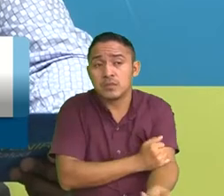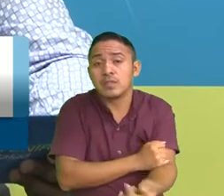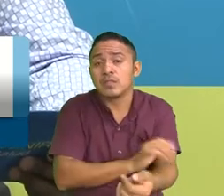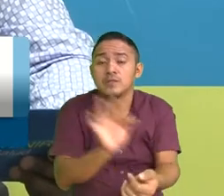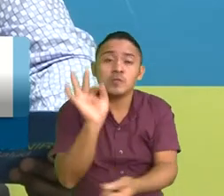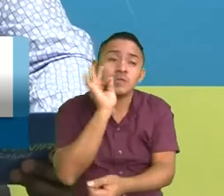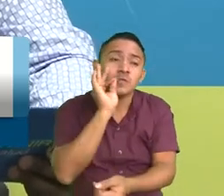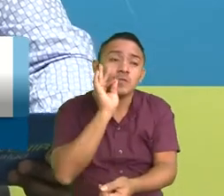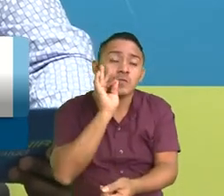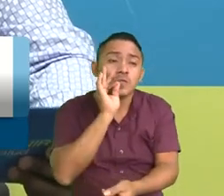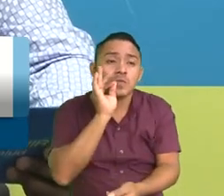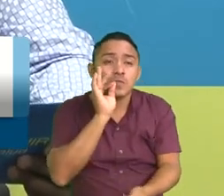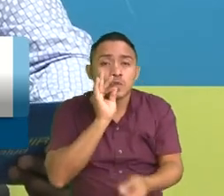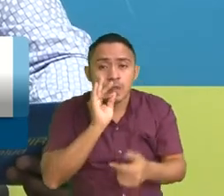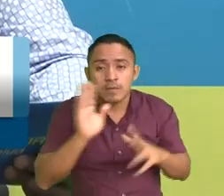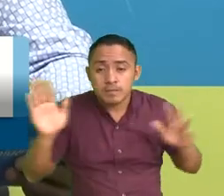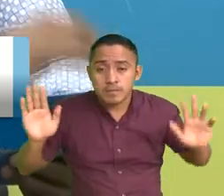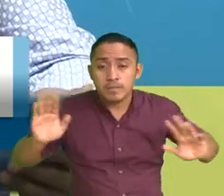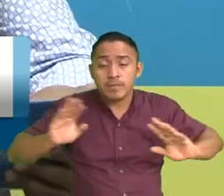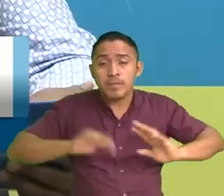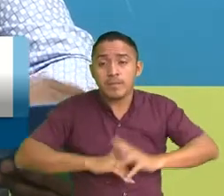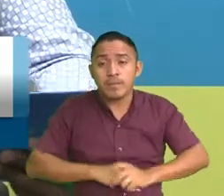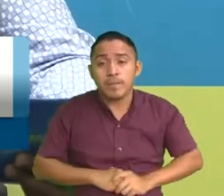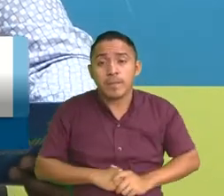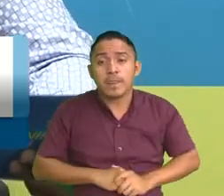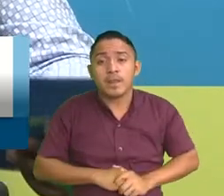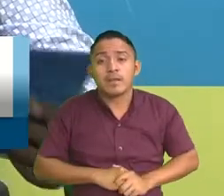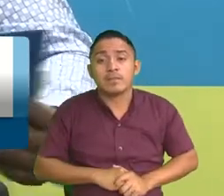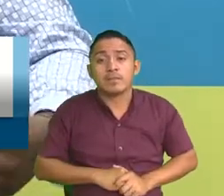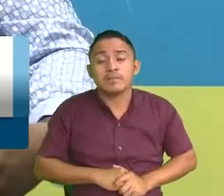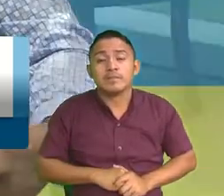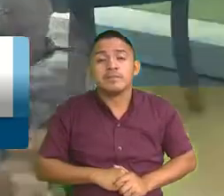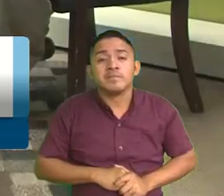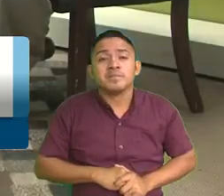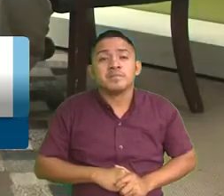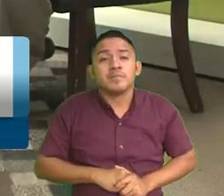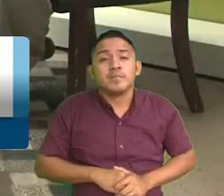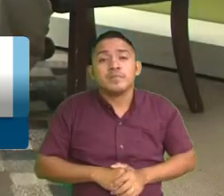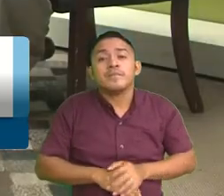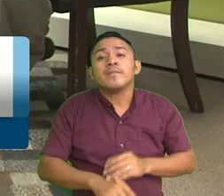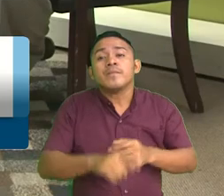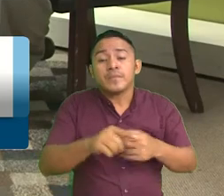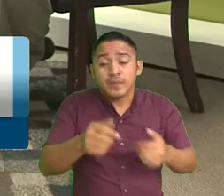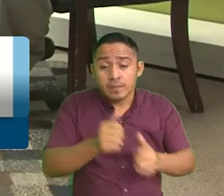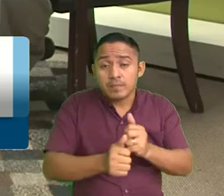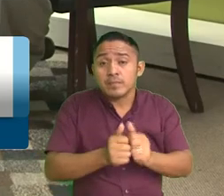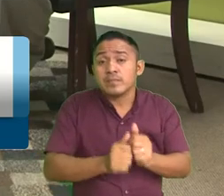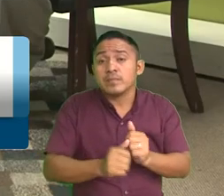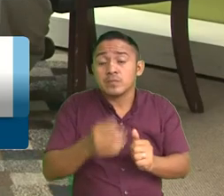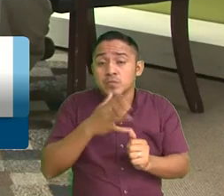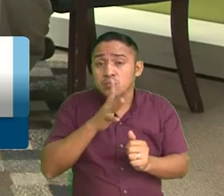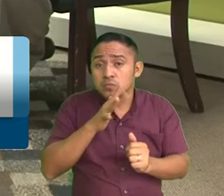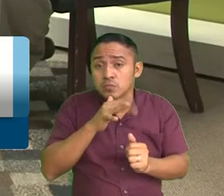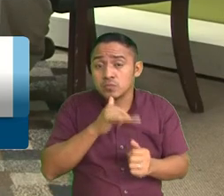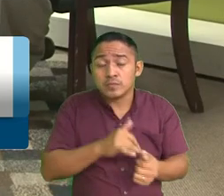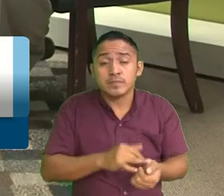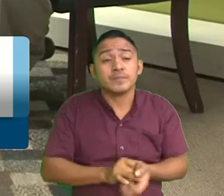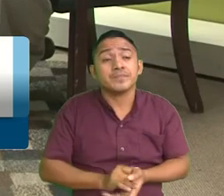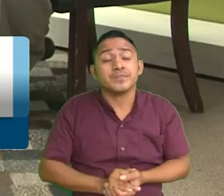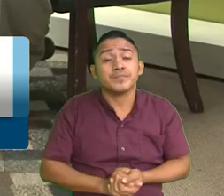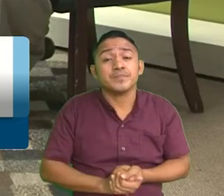marihuana. Hablando real, pues, en términos reales. Sí, bueno, el problema de las adicciones en la juventud y la